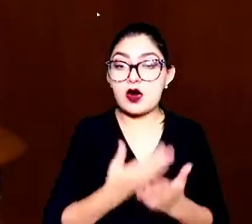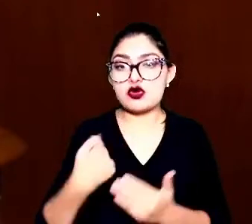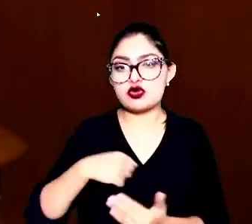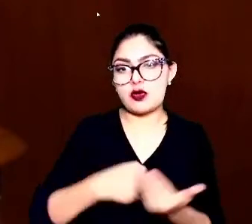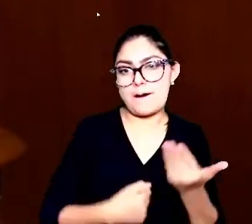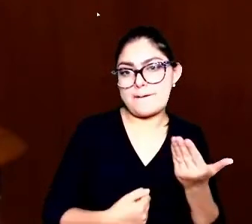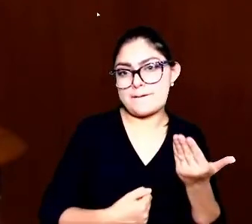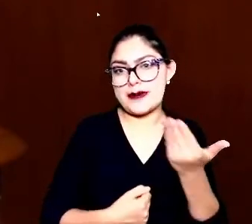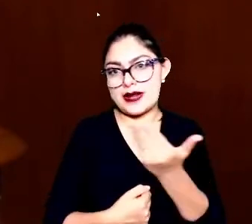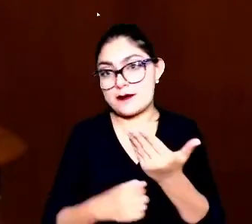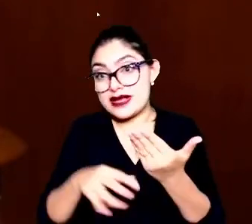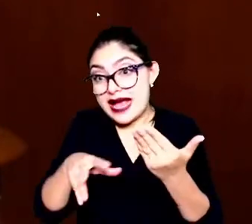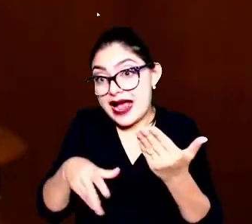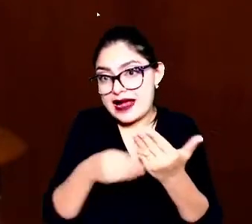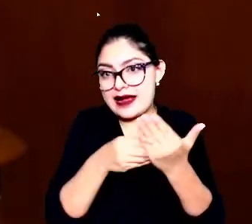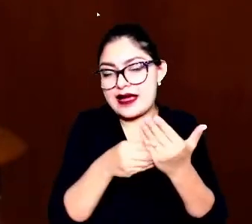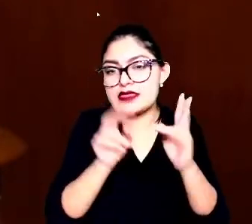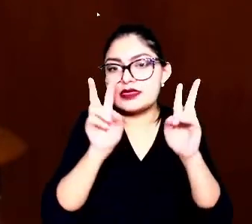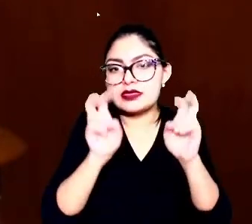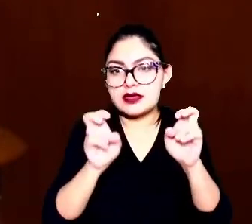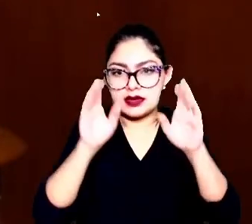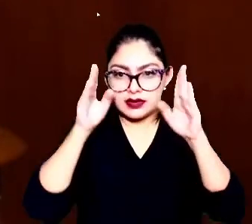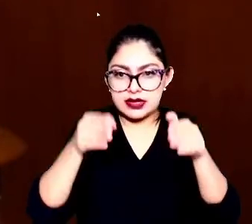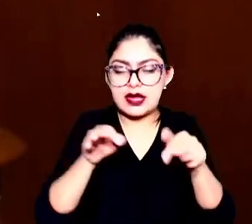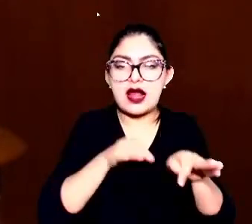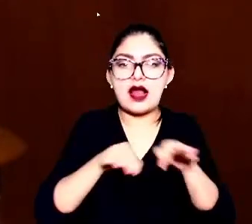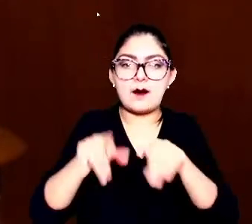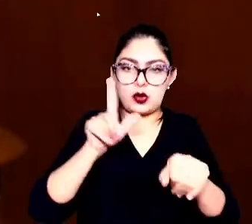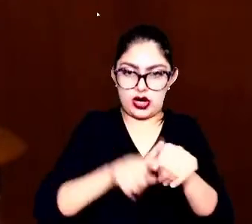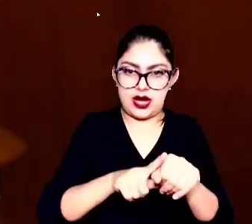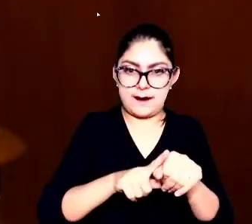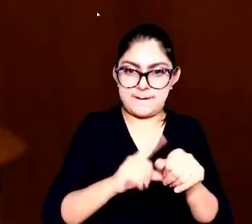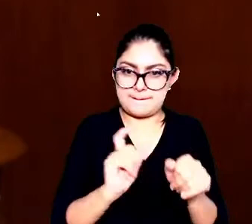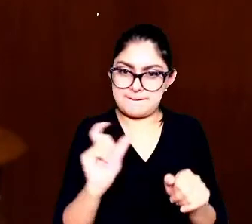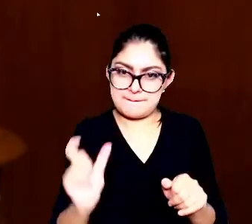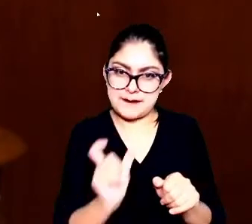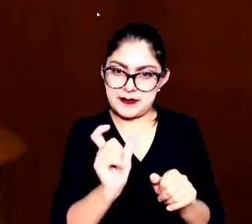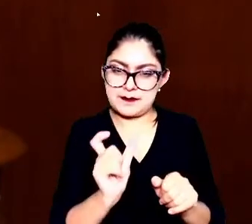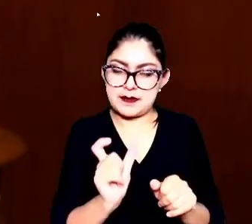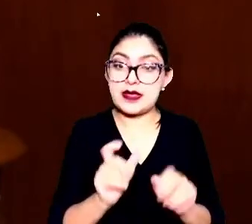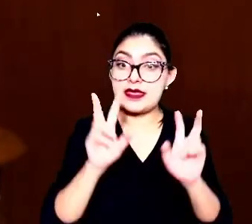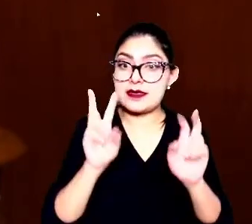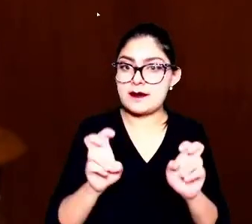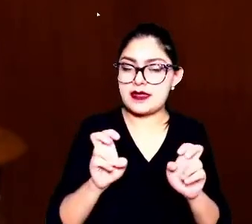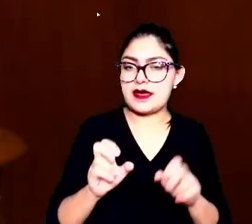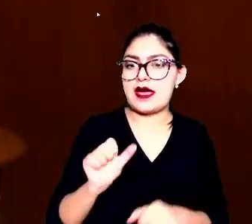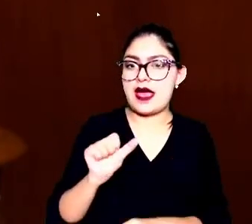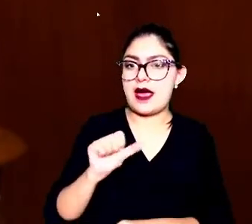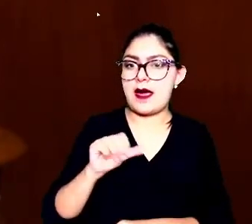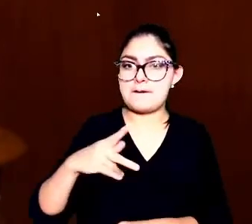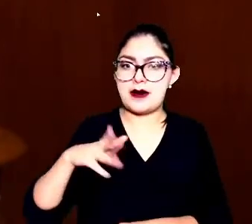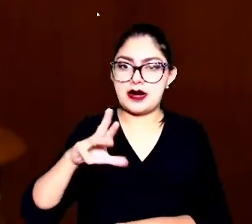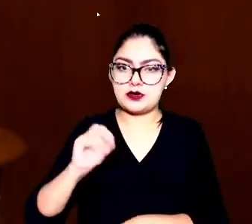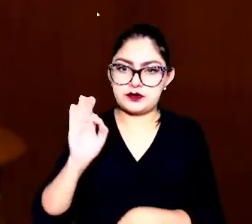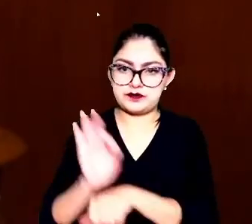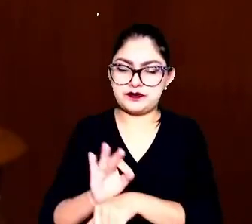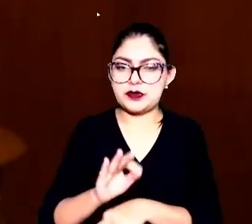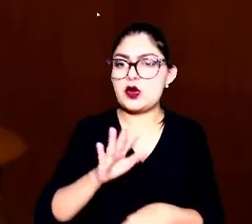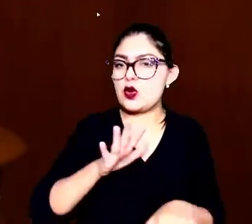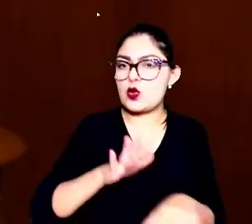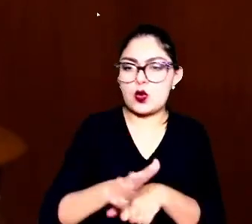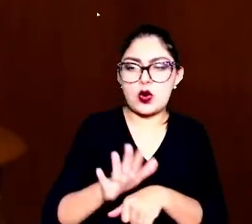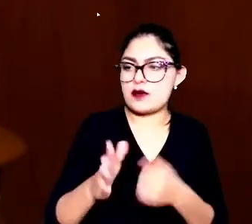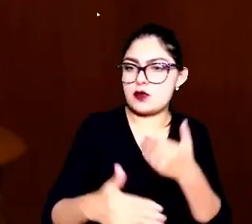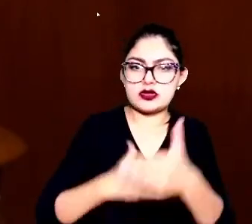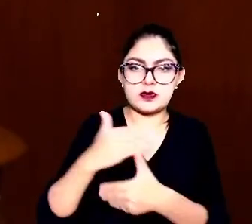laboral en este artículo y de amparo en cualquier etapa de procedimiento legal aplicable a las personas